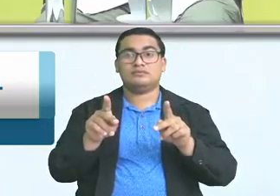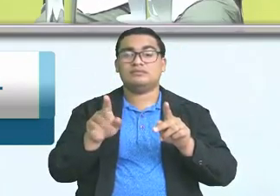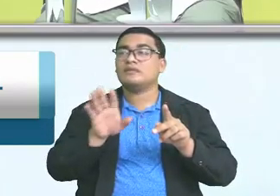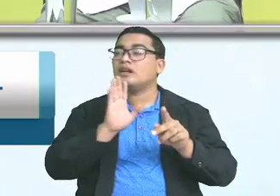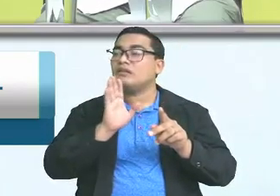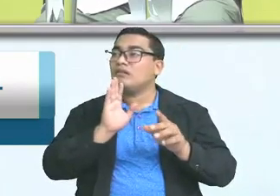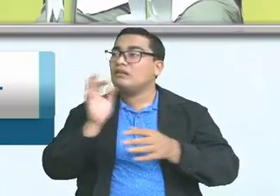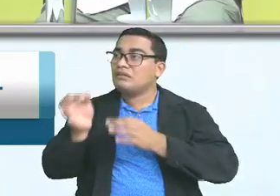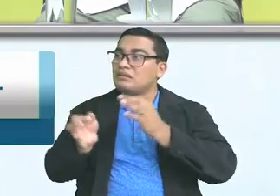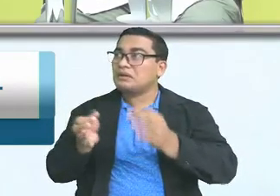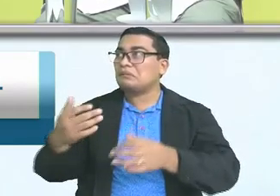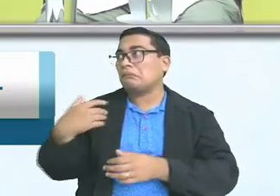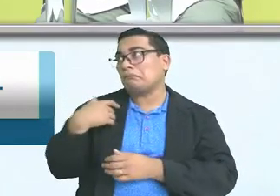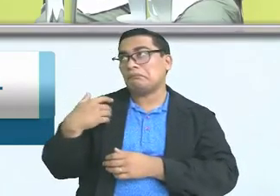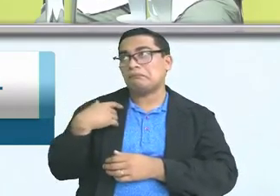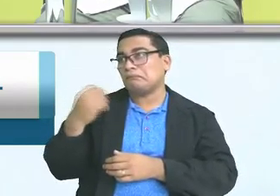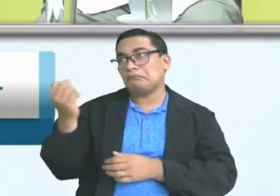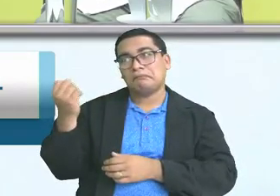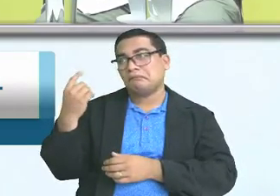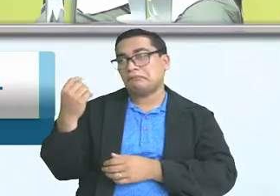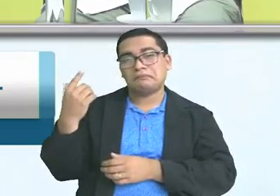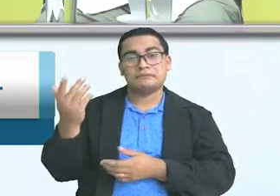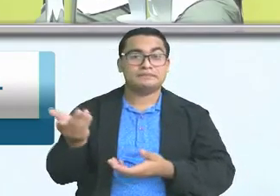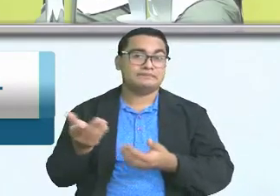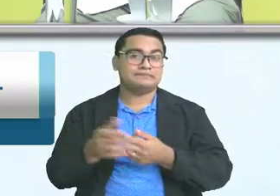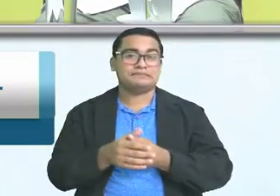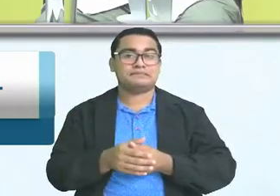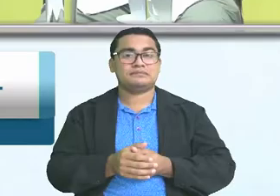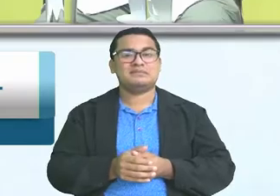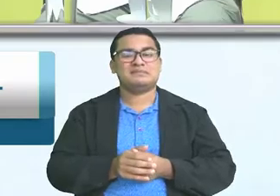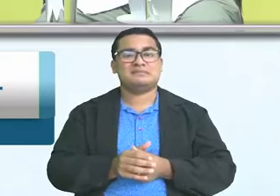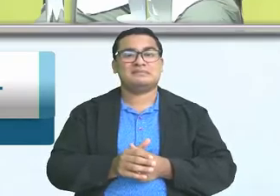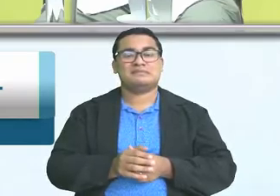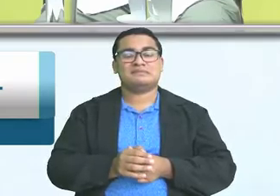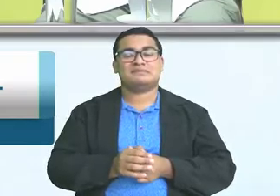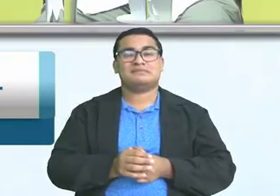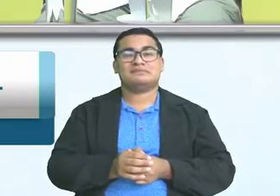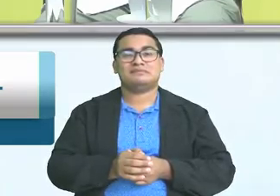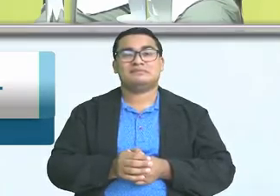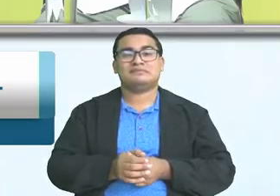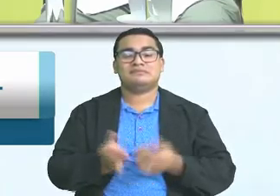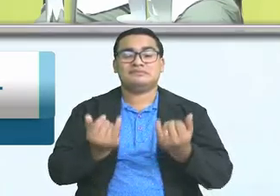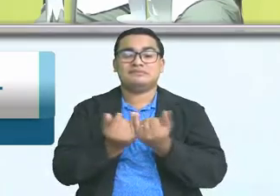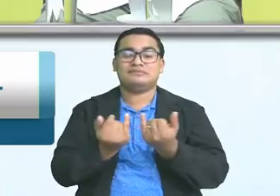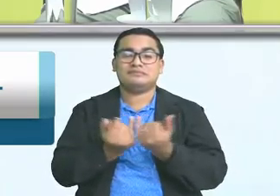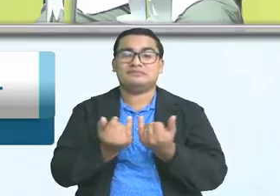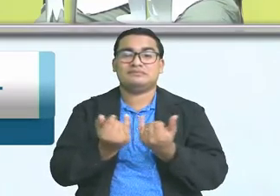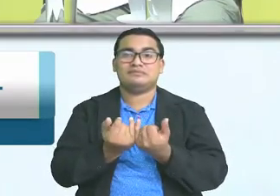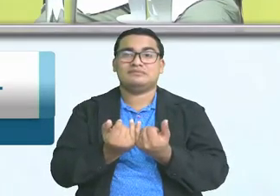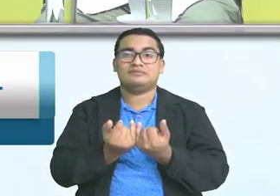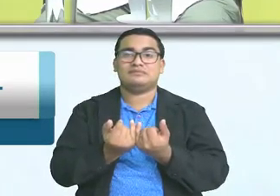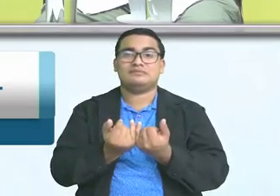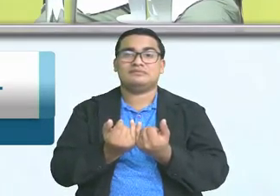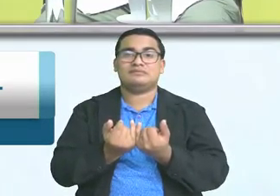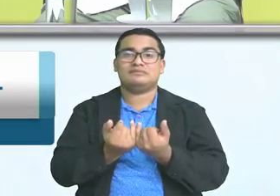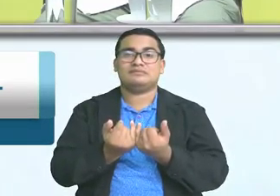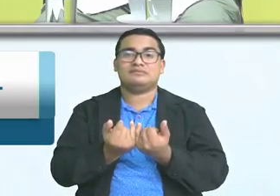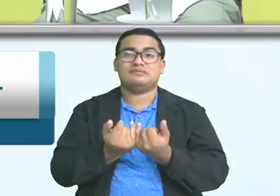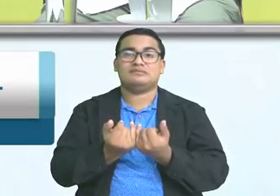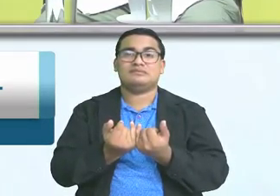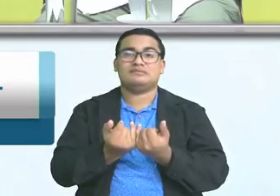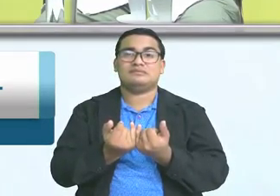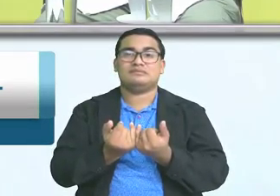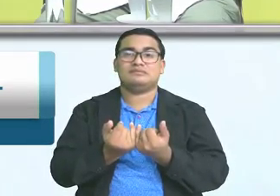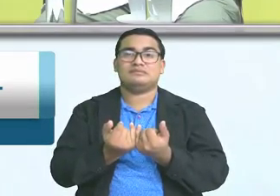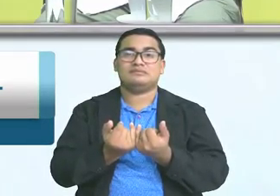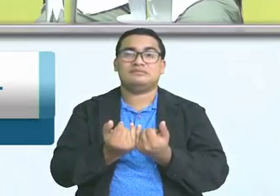se le está diciendo, ¿verdad? Y definitivamente en los hemorrágicos, además de eso, se va a sumar que